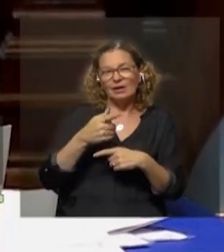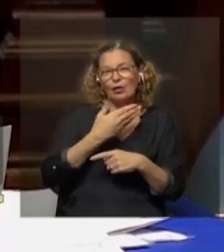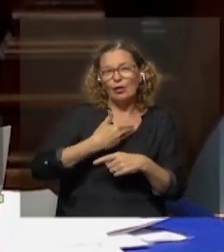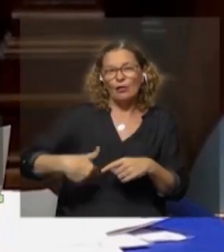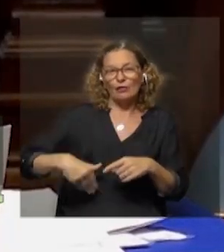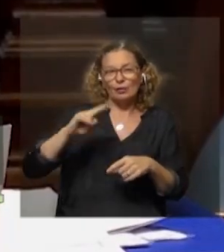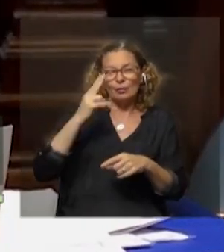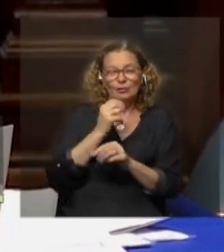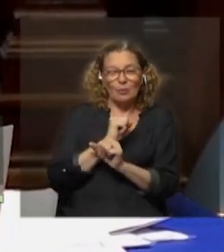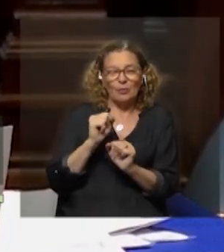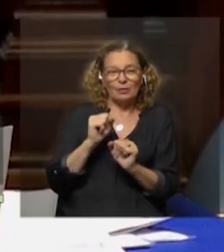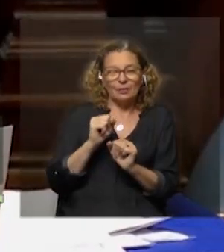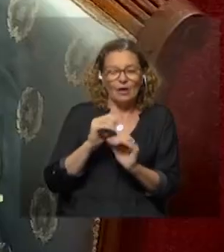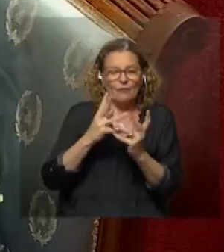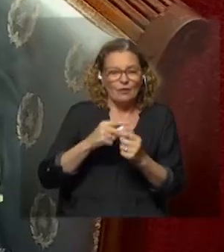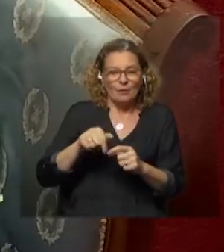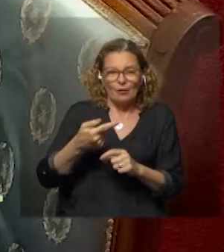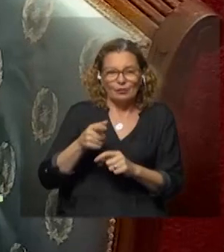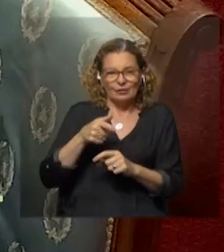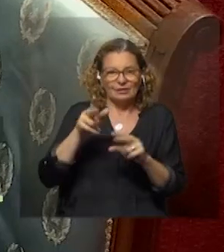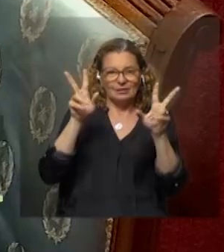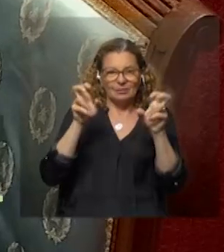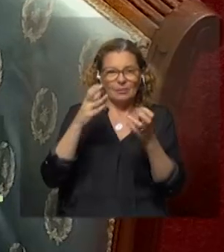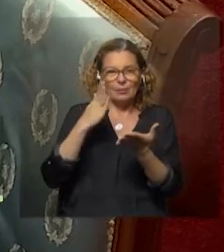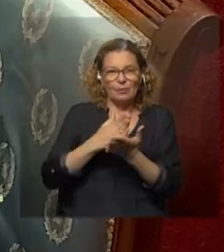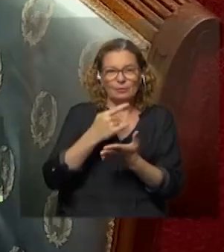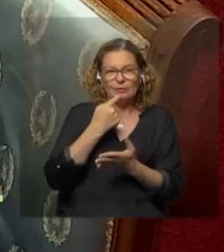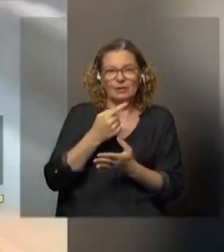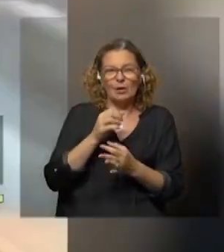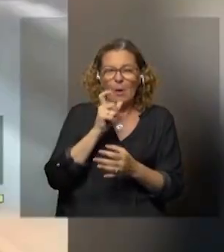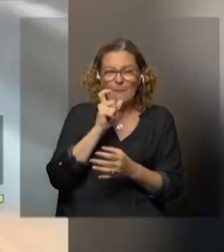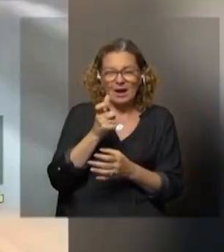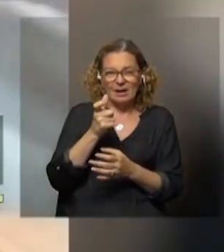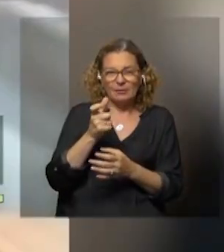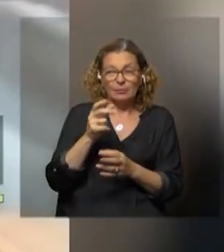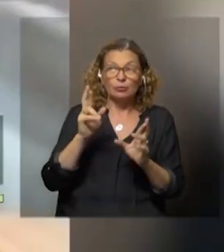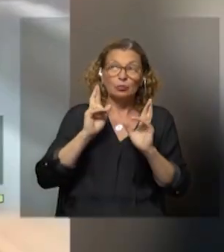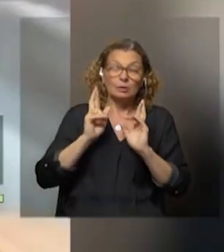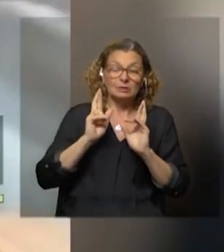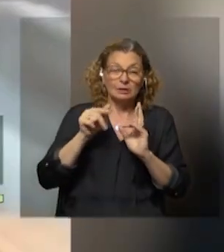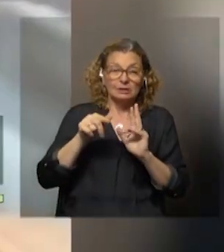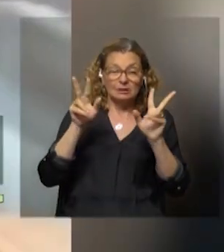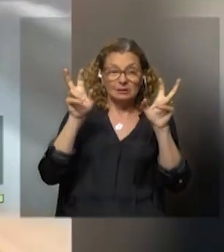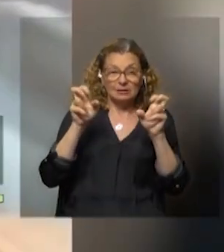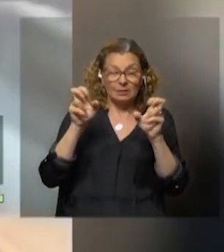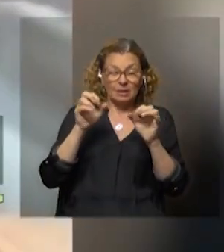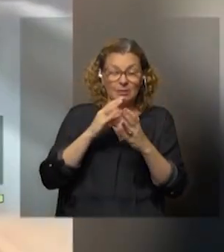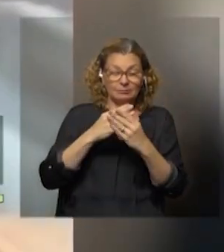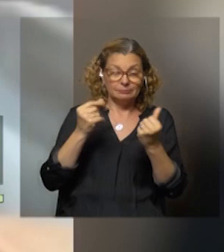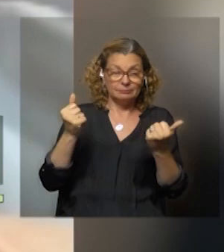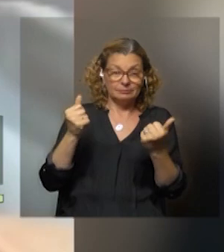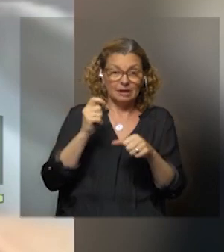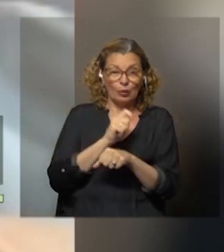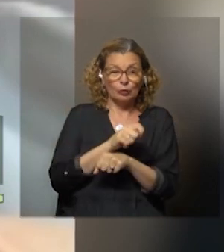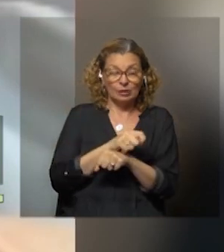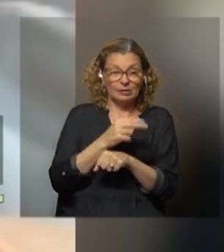uruguayo no podría actuar de otra manera respecto a este tema por último dijo textual que por Suerte este tema se va a dilucidar en